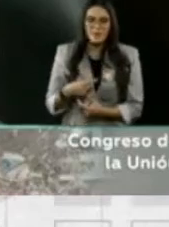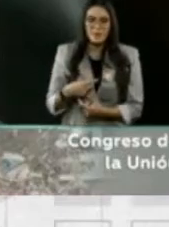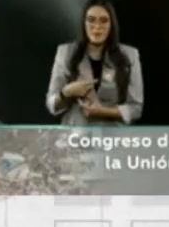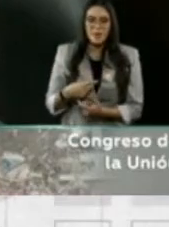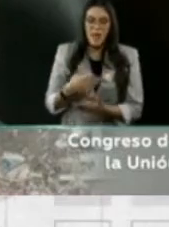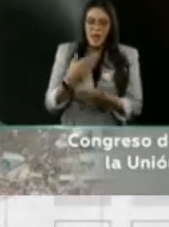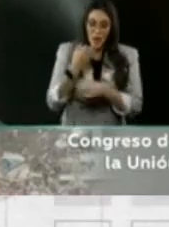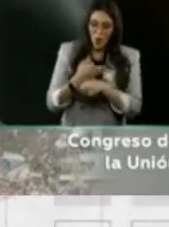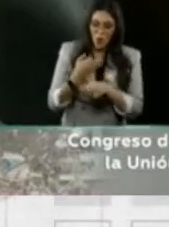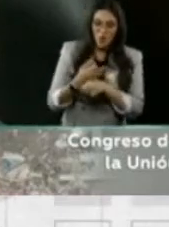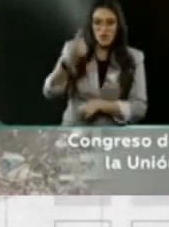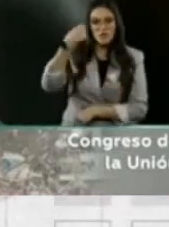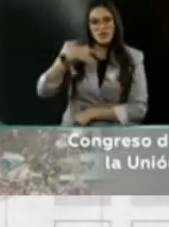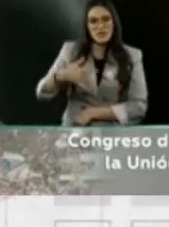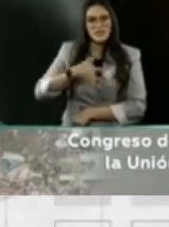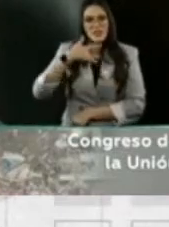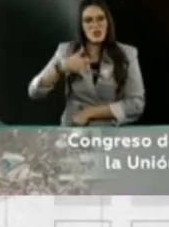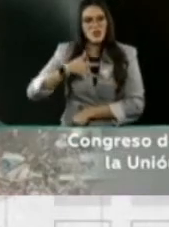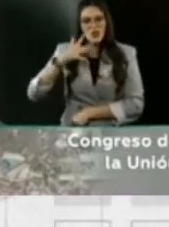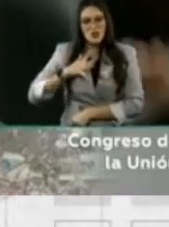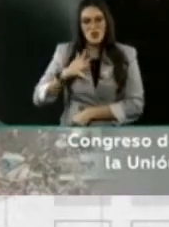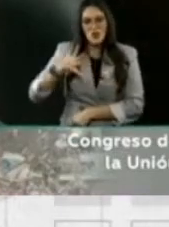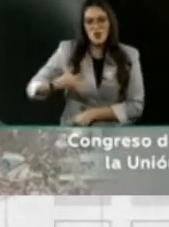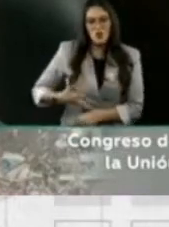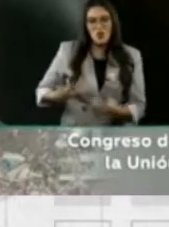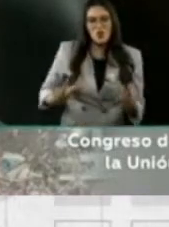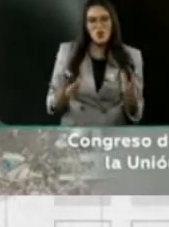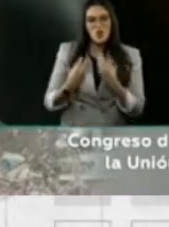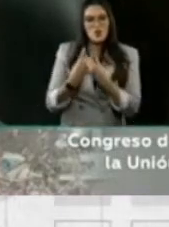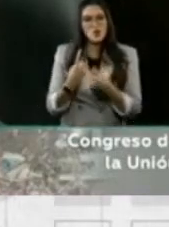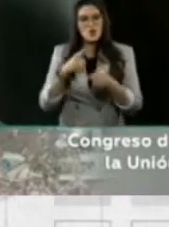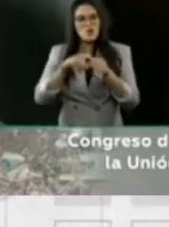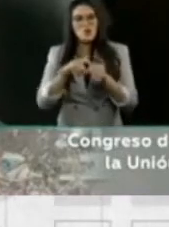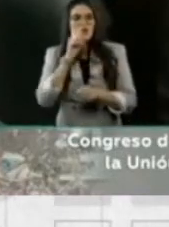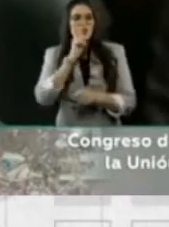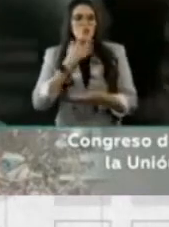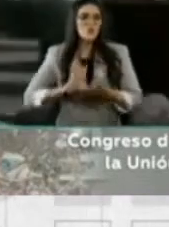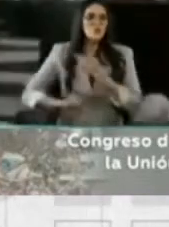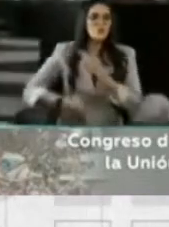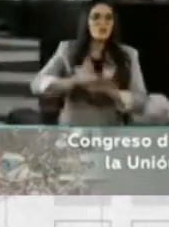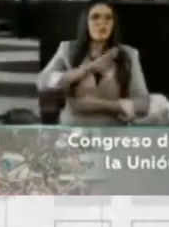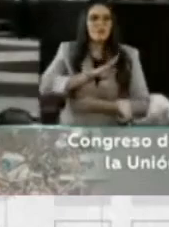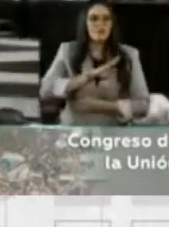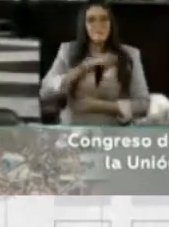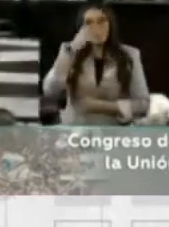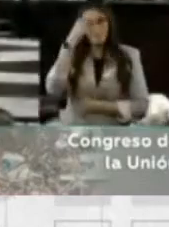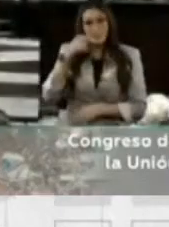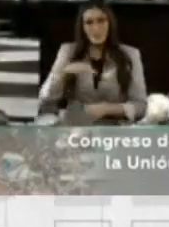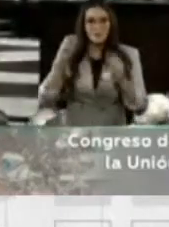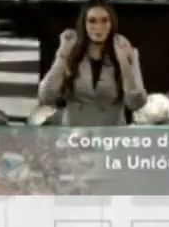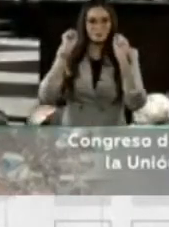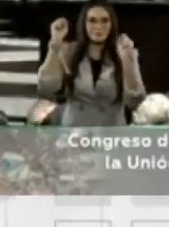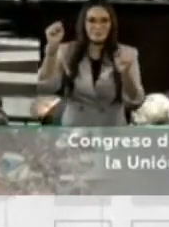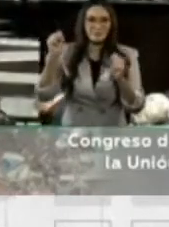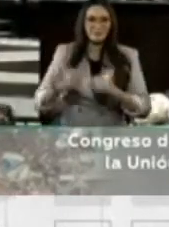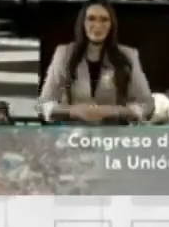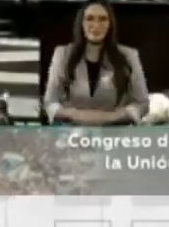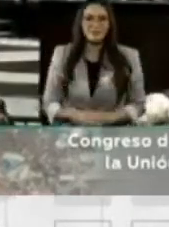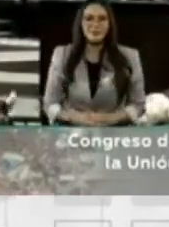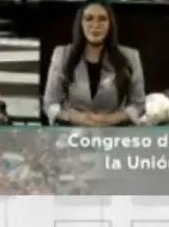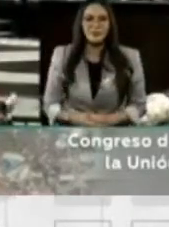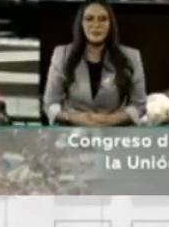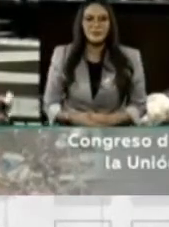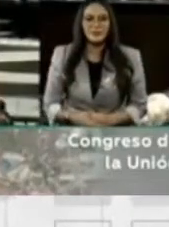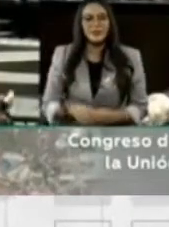Luna, pero a un sobrino de Carlos Slim se lo entregó íntegro, se lo entregó vivo. Entonces